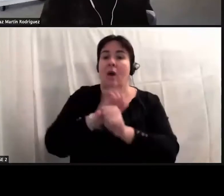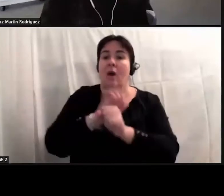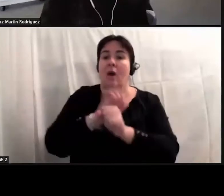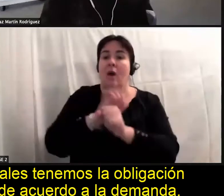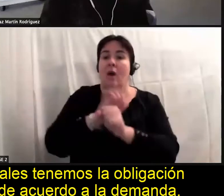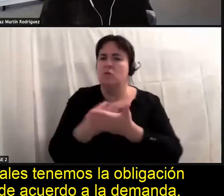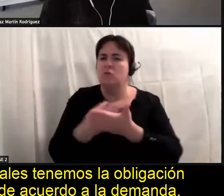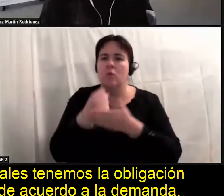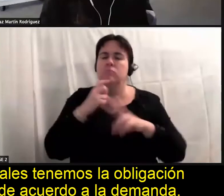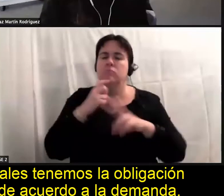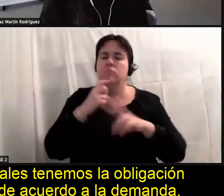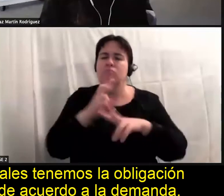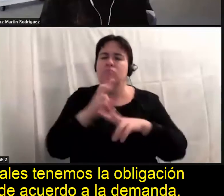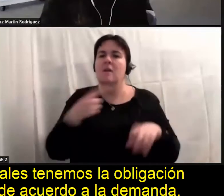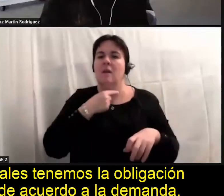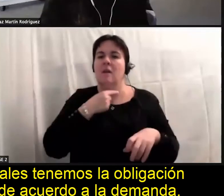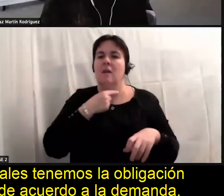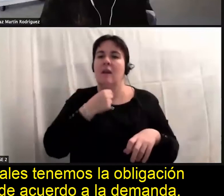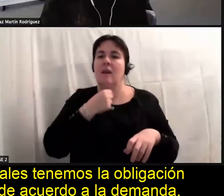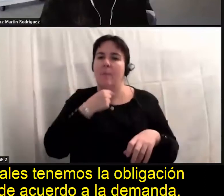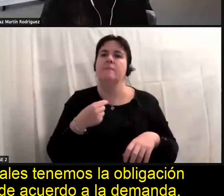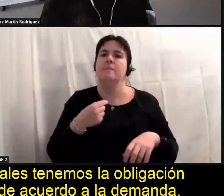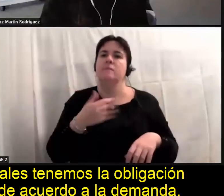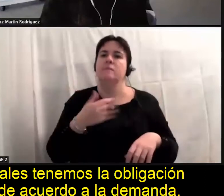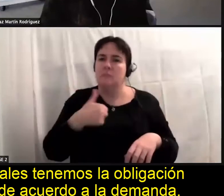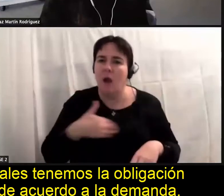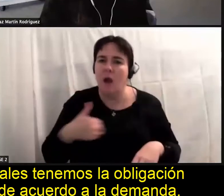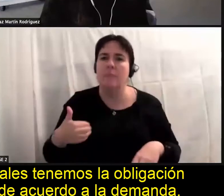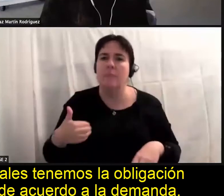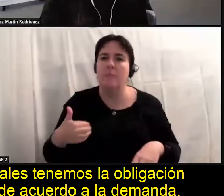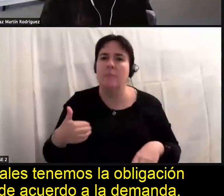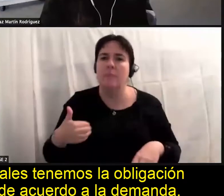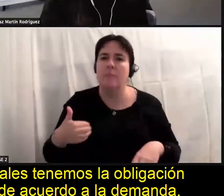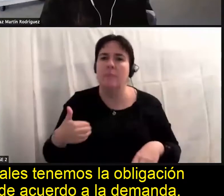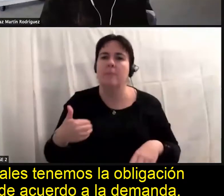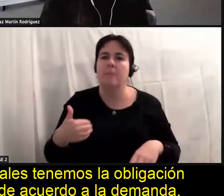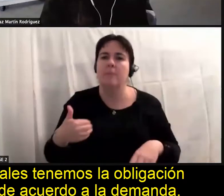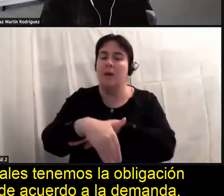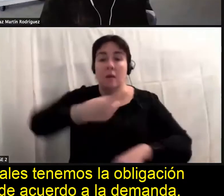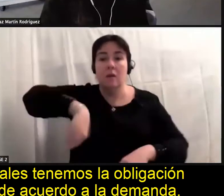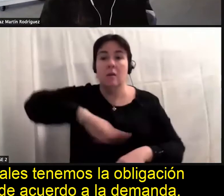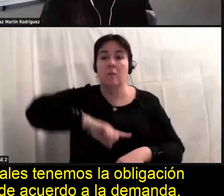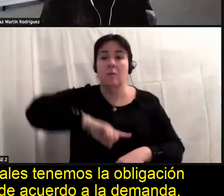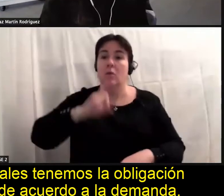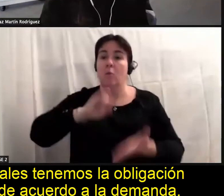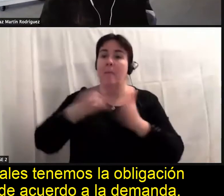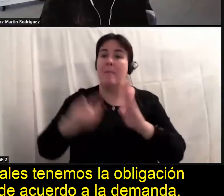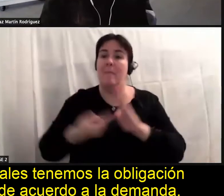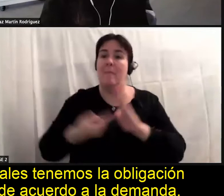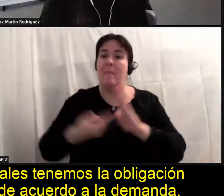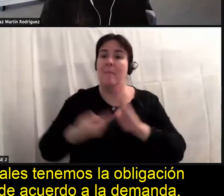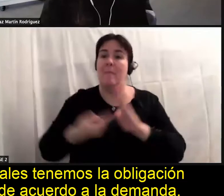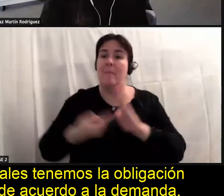sino igual es que nosotros como profesionales y como planificadores del espacio público tenemos la obligación